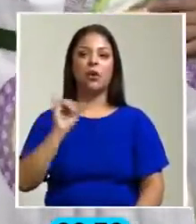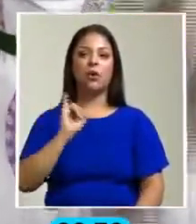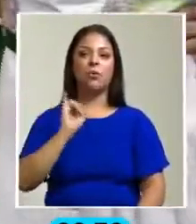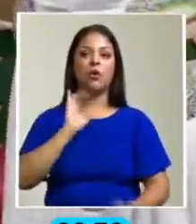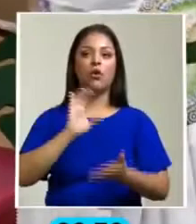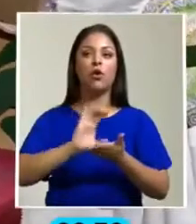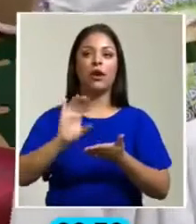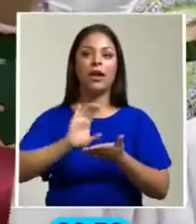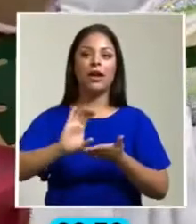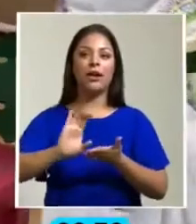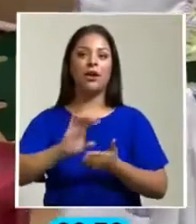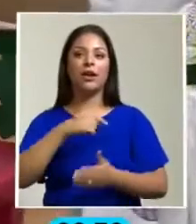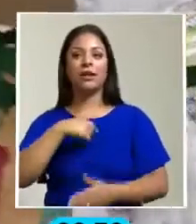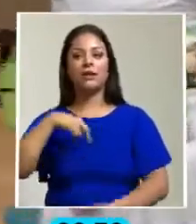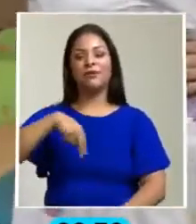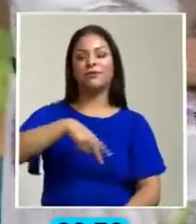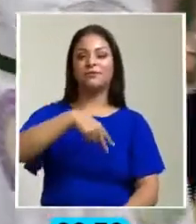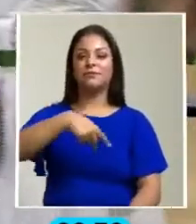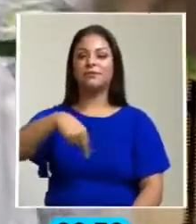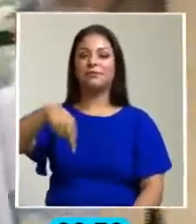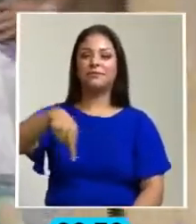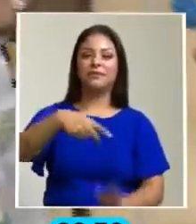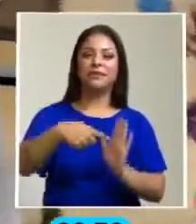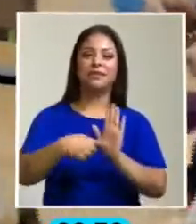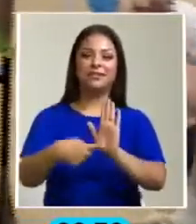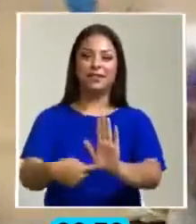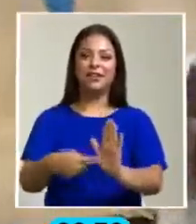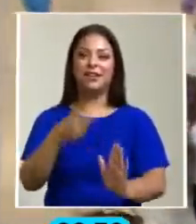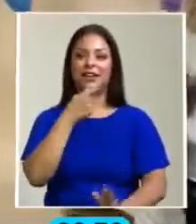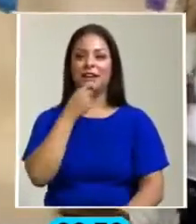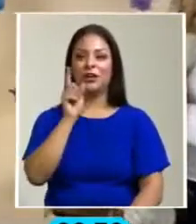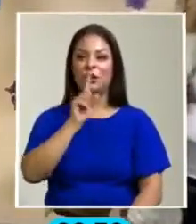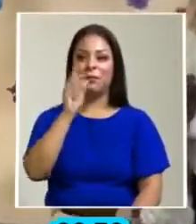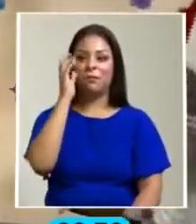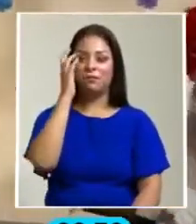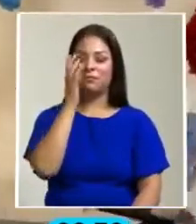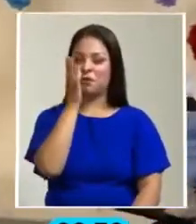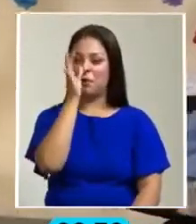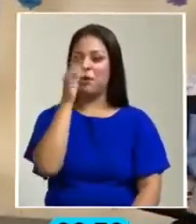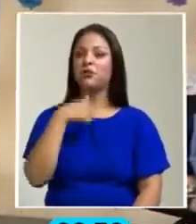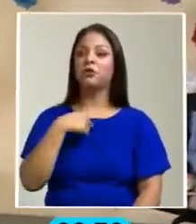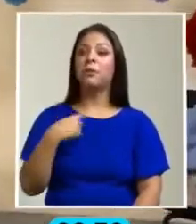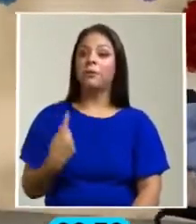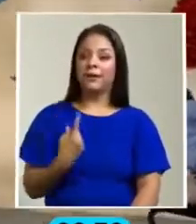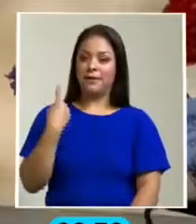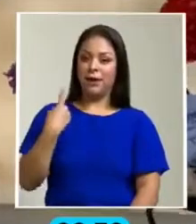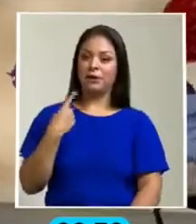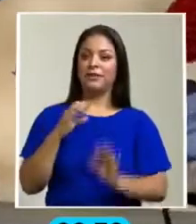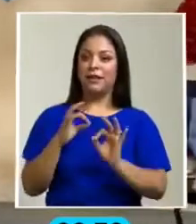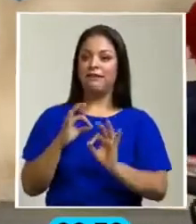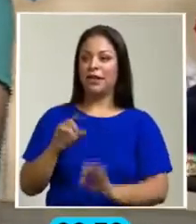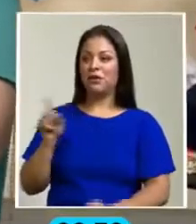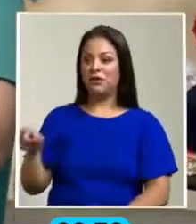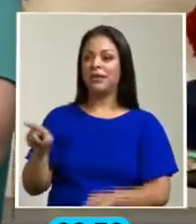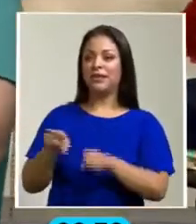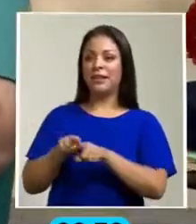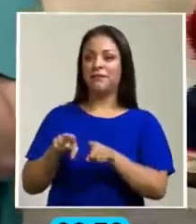desfilaba. No, no, era broma, pero bueno. Pues yo primero, Sofi, ¿está bien entonces? Y usted también, vamos a ver.